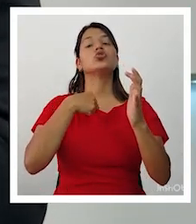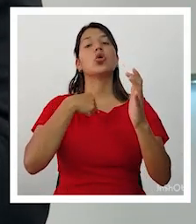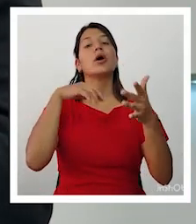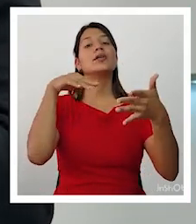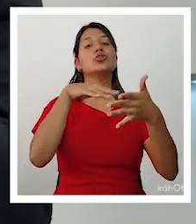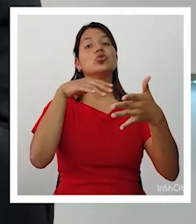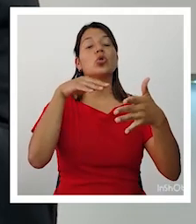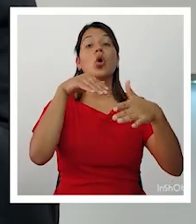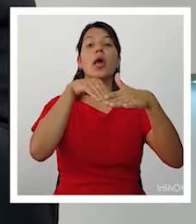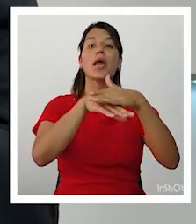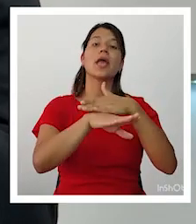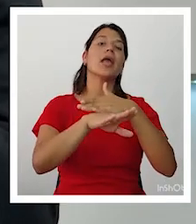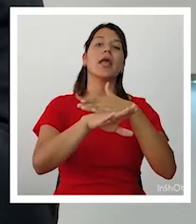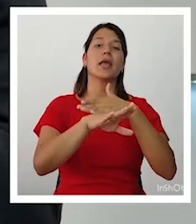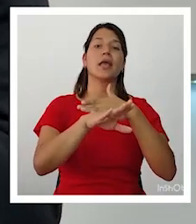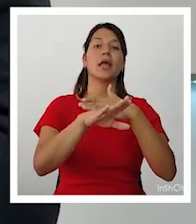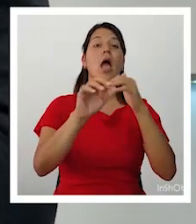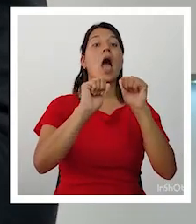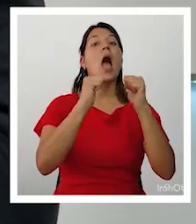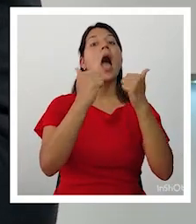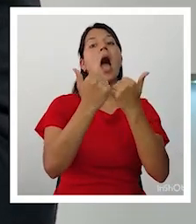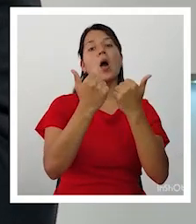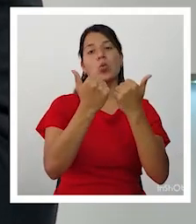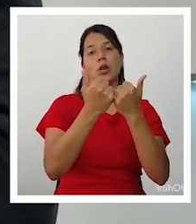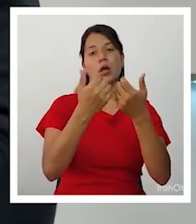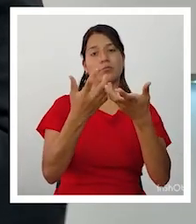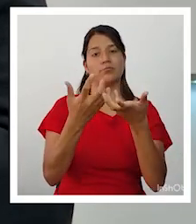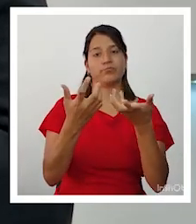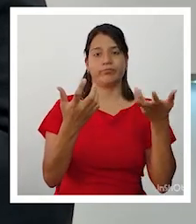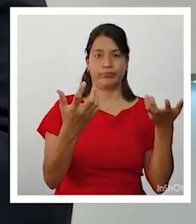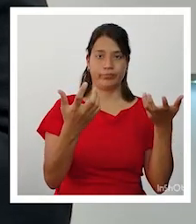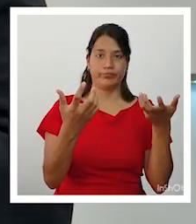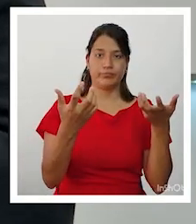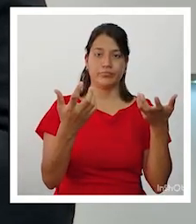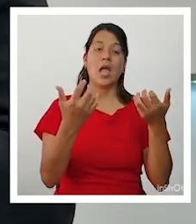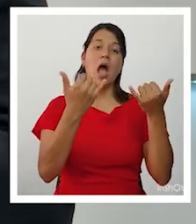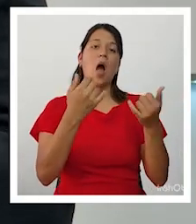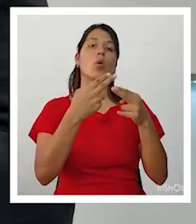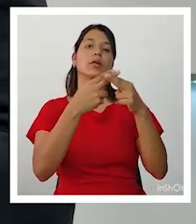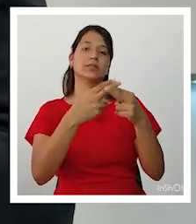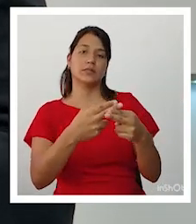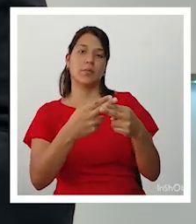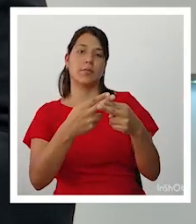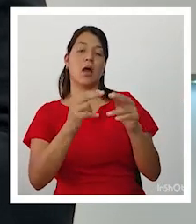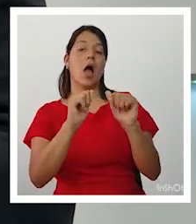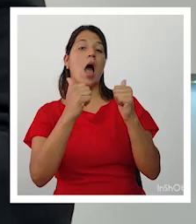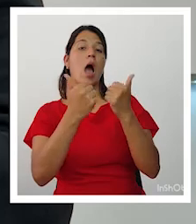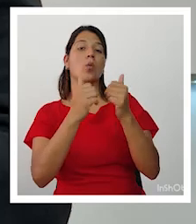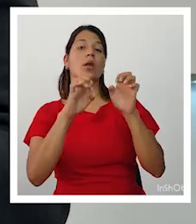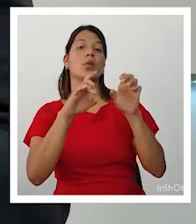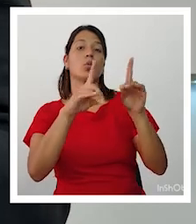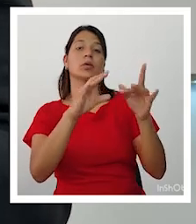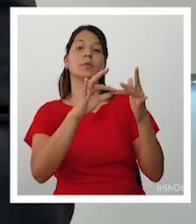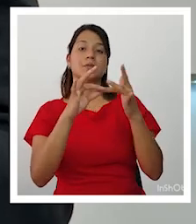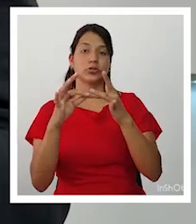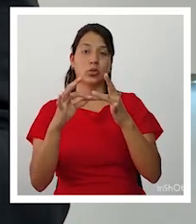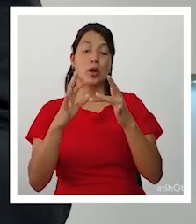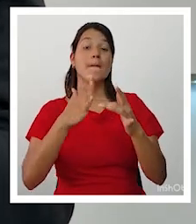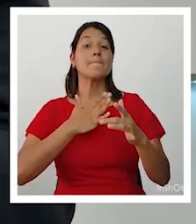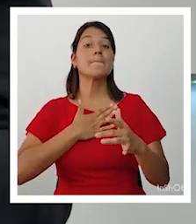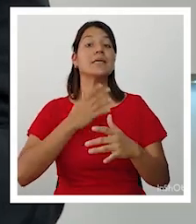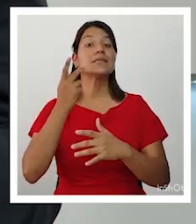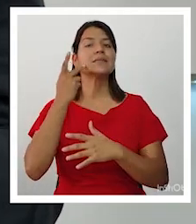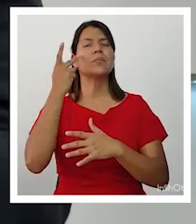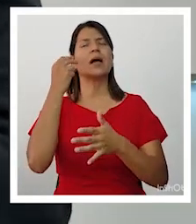aquel entonces, aula integrada, en lo que ahora se le llama aula de educación especial. Mis papás hicieron la